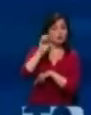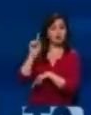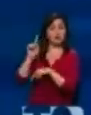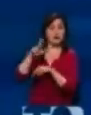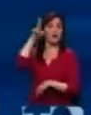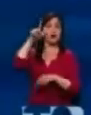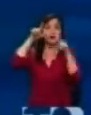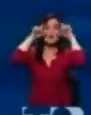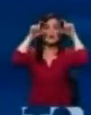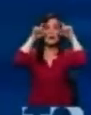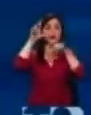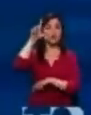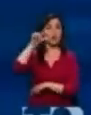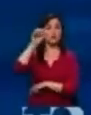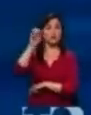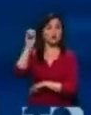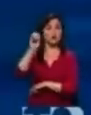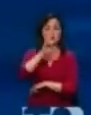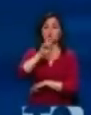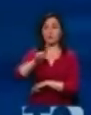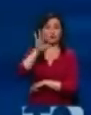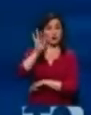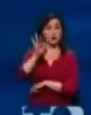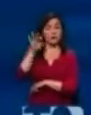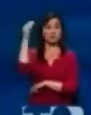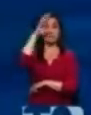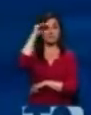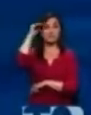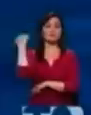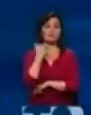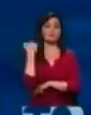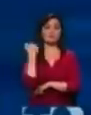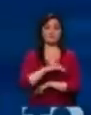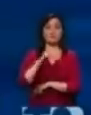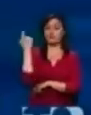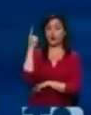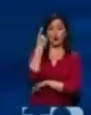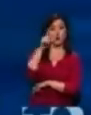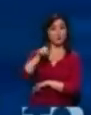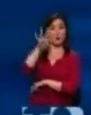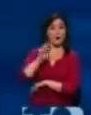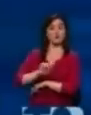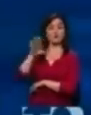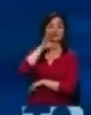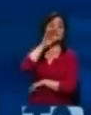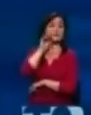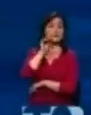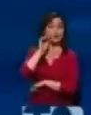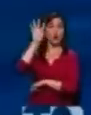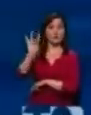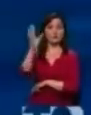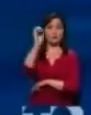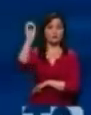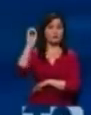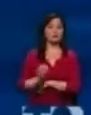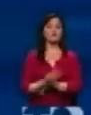segundo con 22,9%, Cintia Viteri tiene el tercer lugar con 11,4%, le siguen Paco Moncayo con 8%,